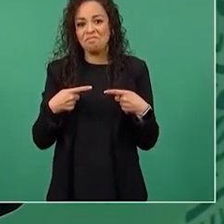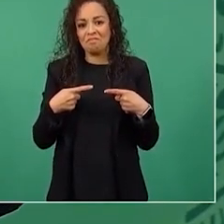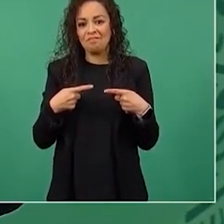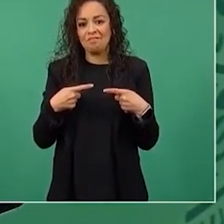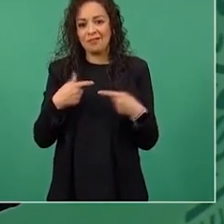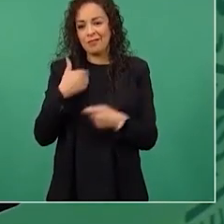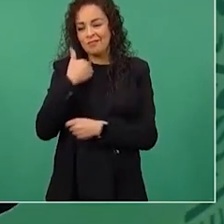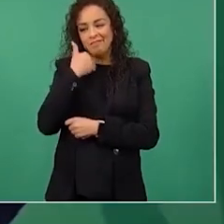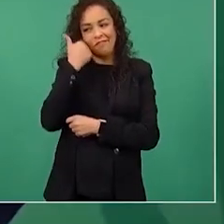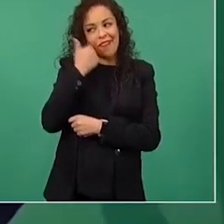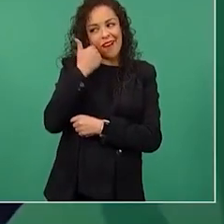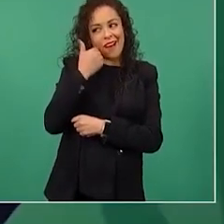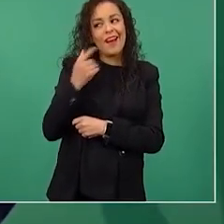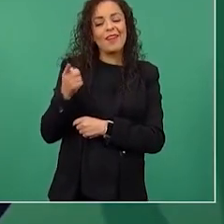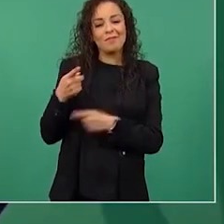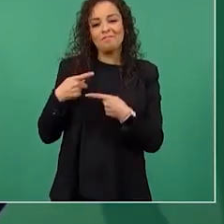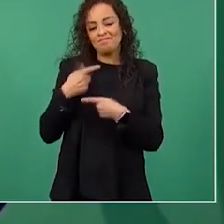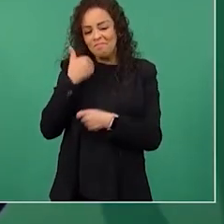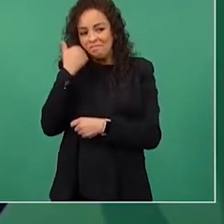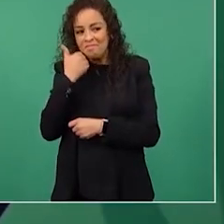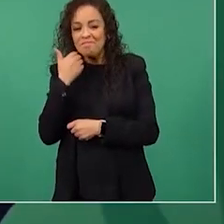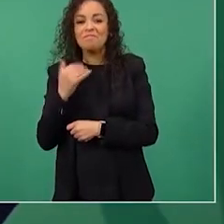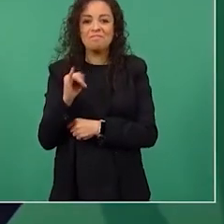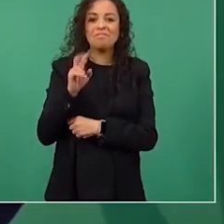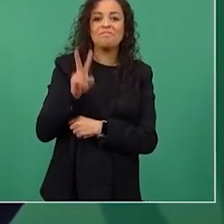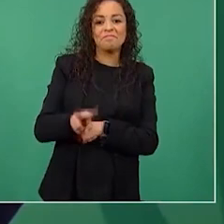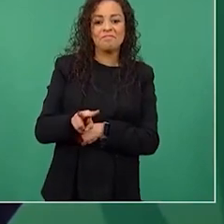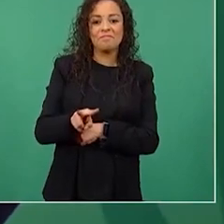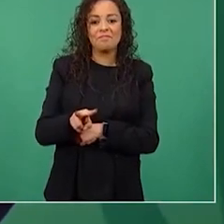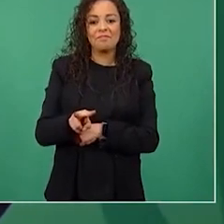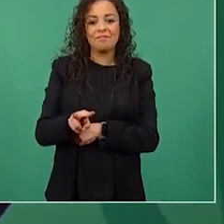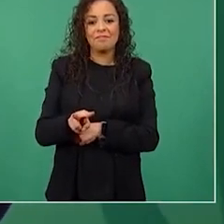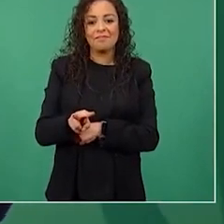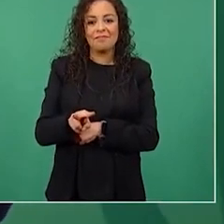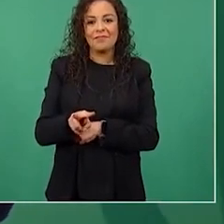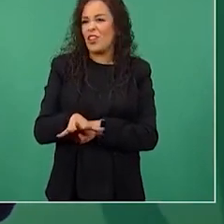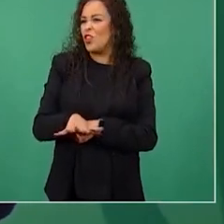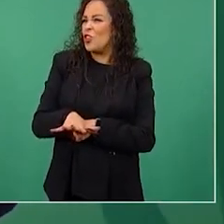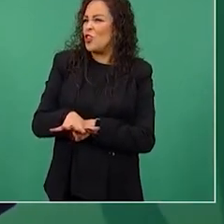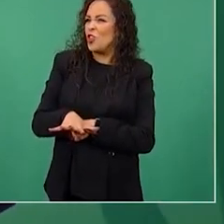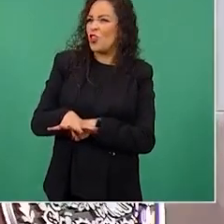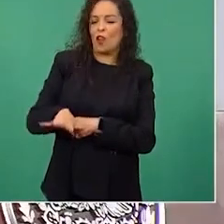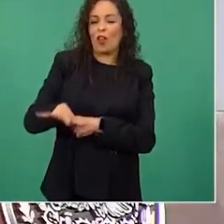con todo respeto a los peluqueros,